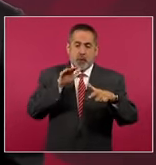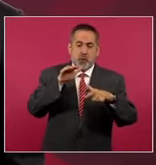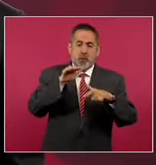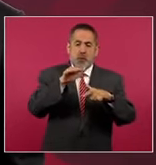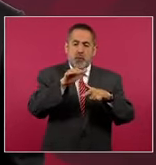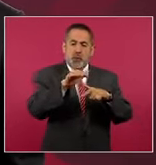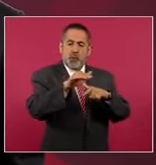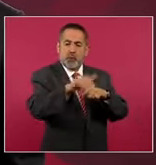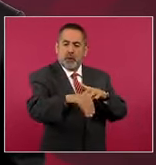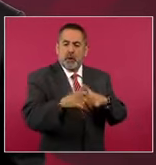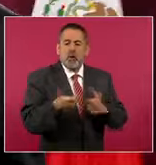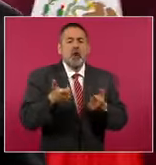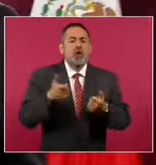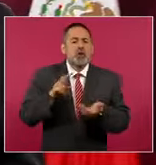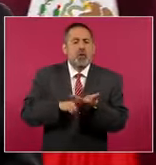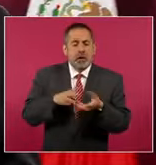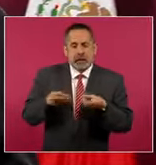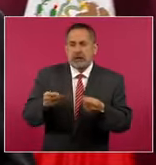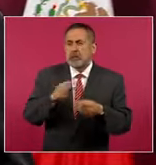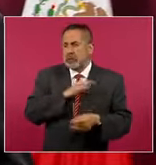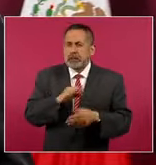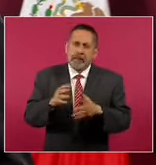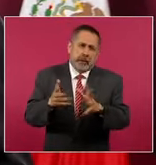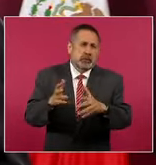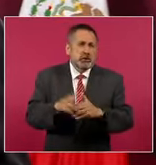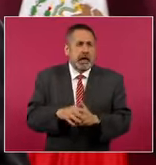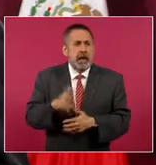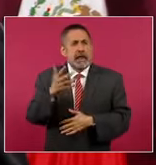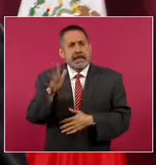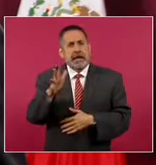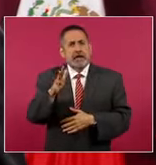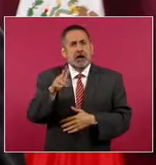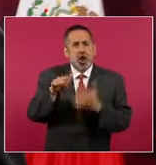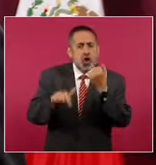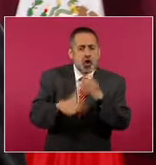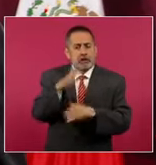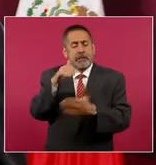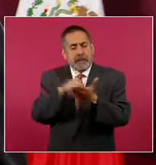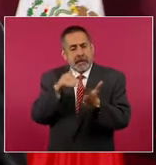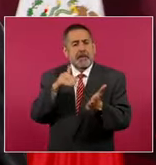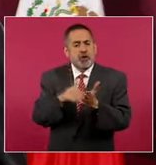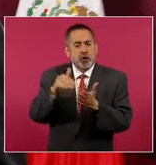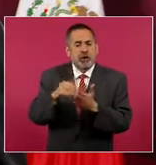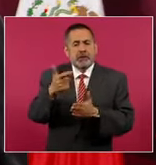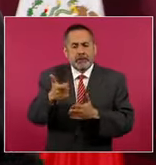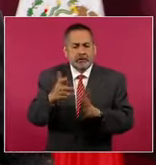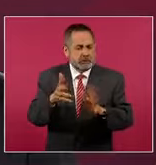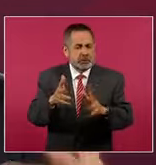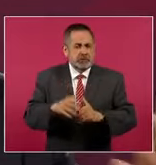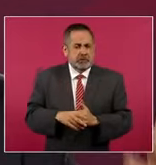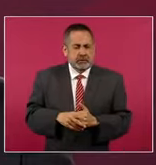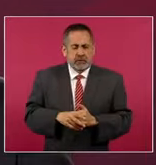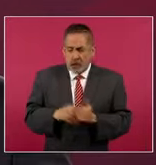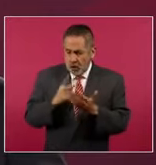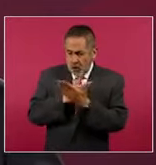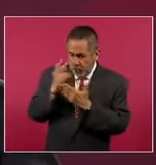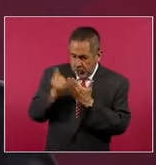con un costo estimado también de 10, 12 mil millones de pesos. ya estaba el